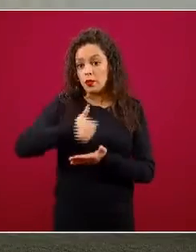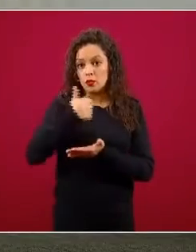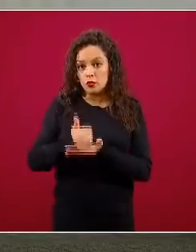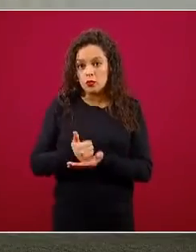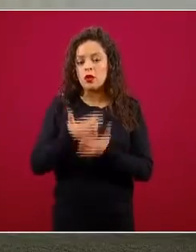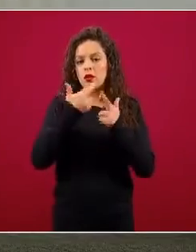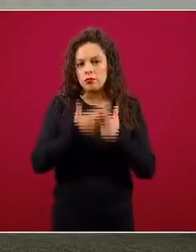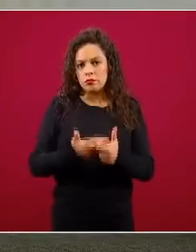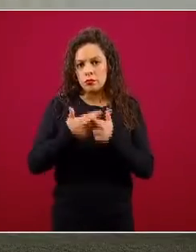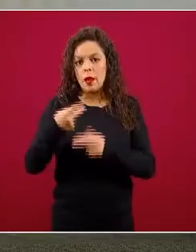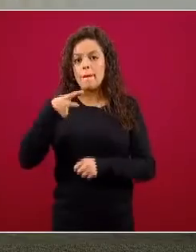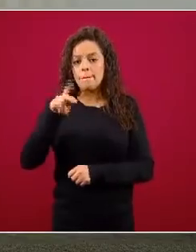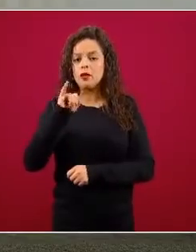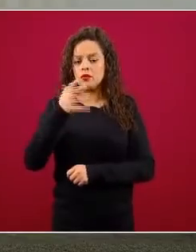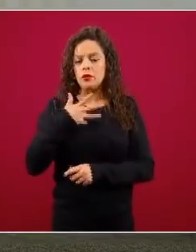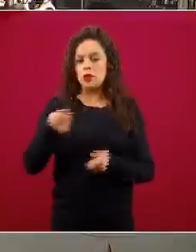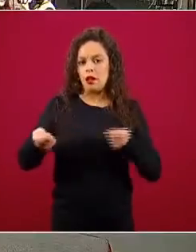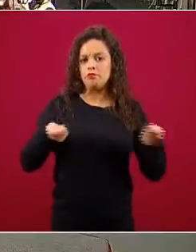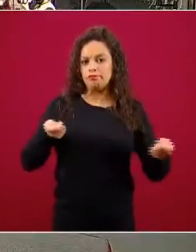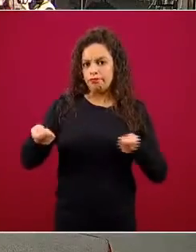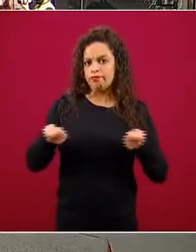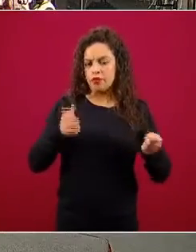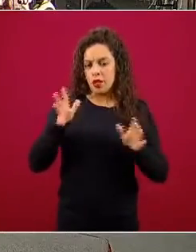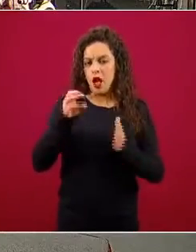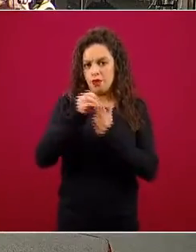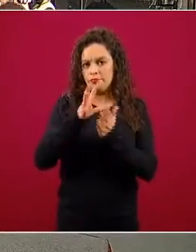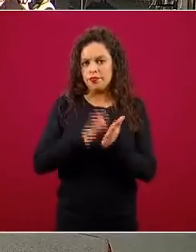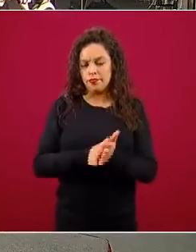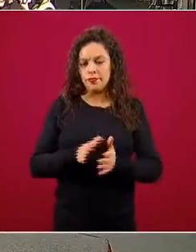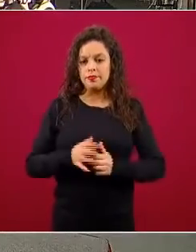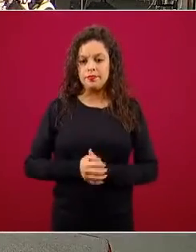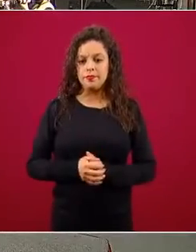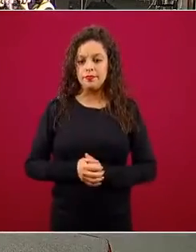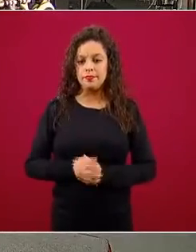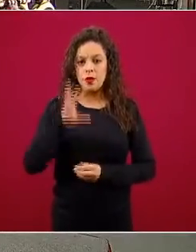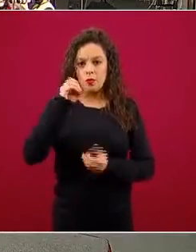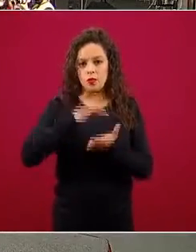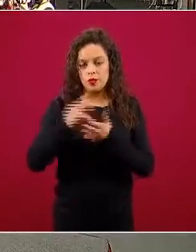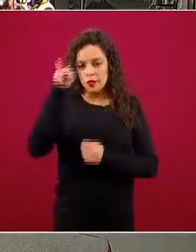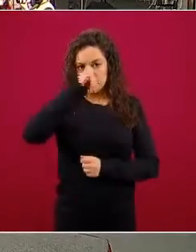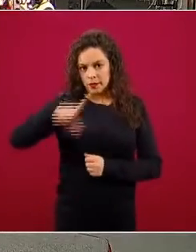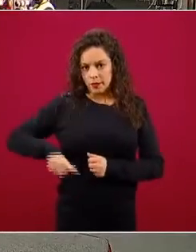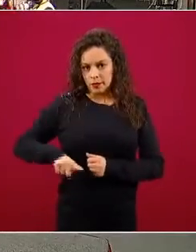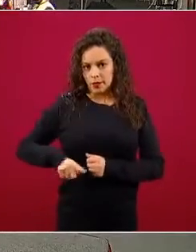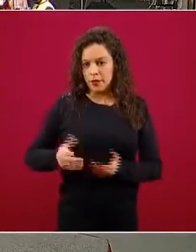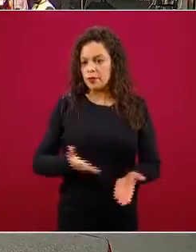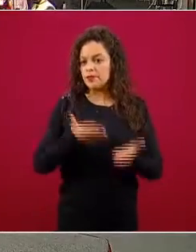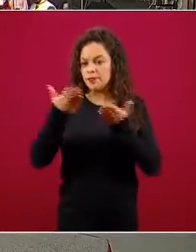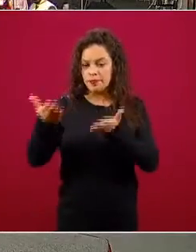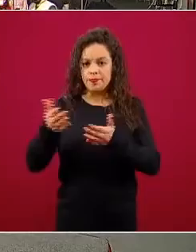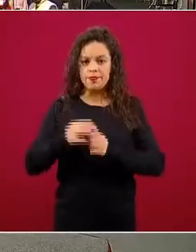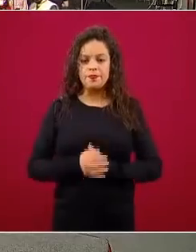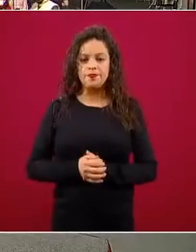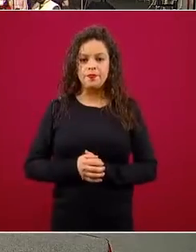tomando controles. Muchas gracias, jefa de gobierno. Por favor, adelante. Luego,